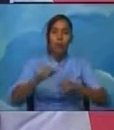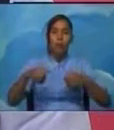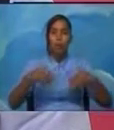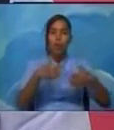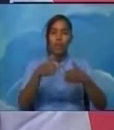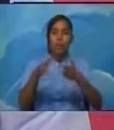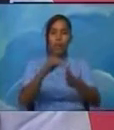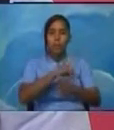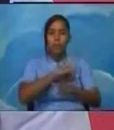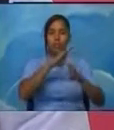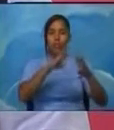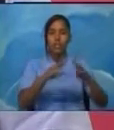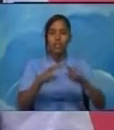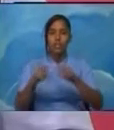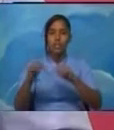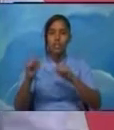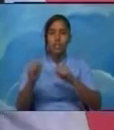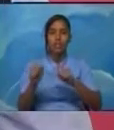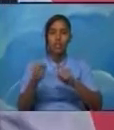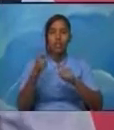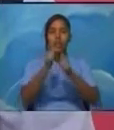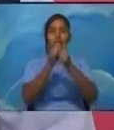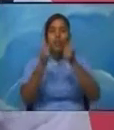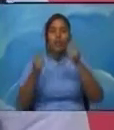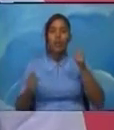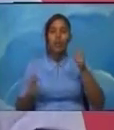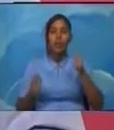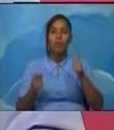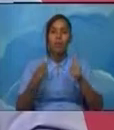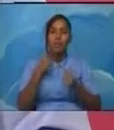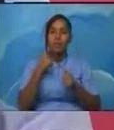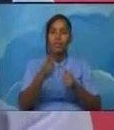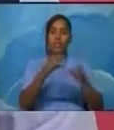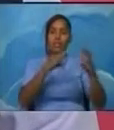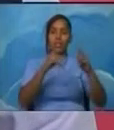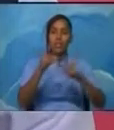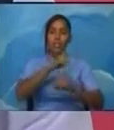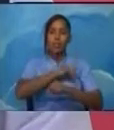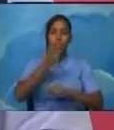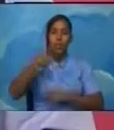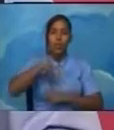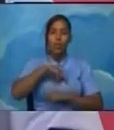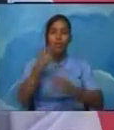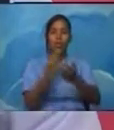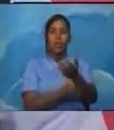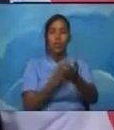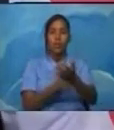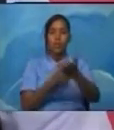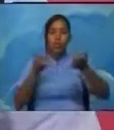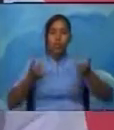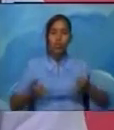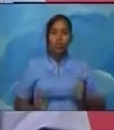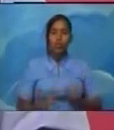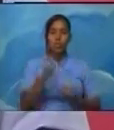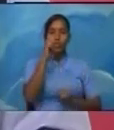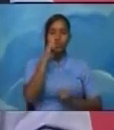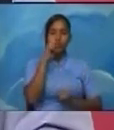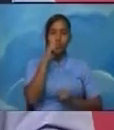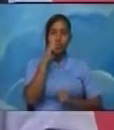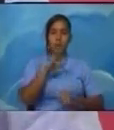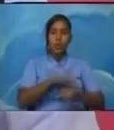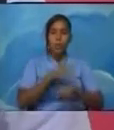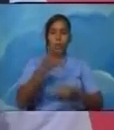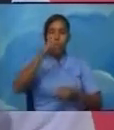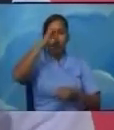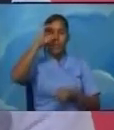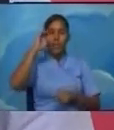camino del desierto de Moab. Y nos alejamos, dice, del territorio de nuestros hermanos, los hijos de Esaú.